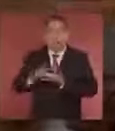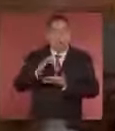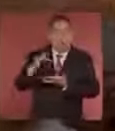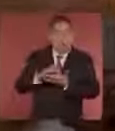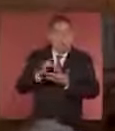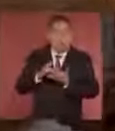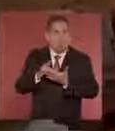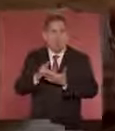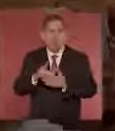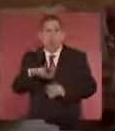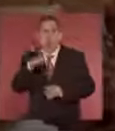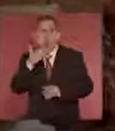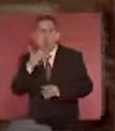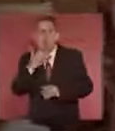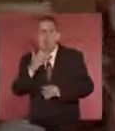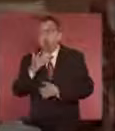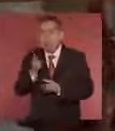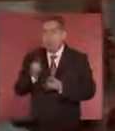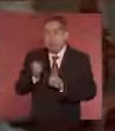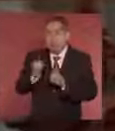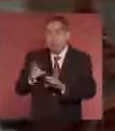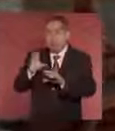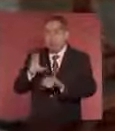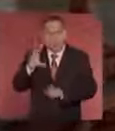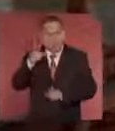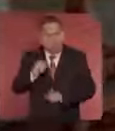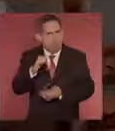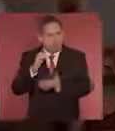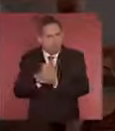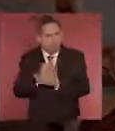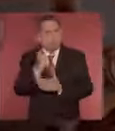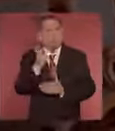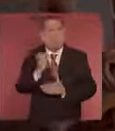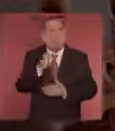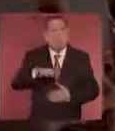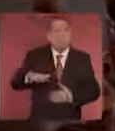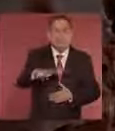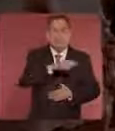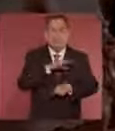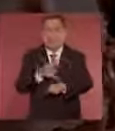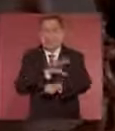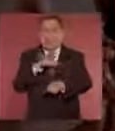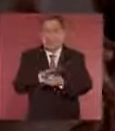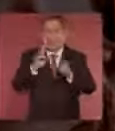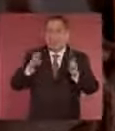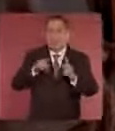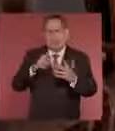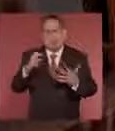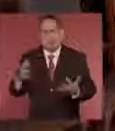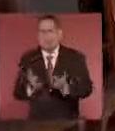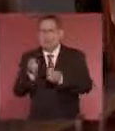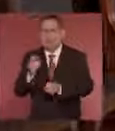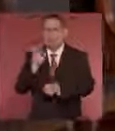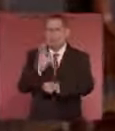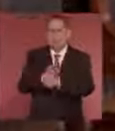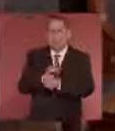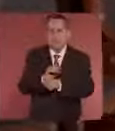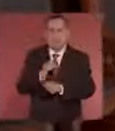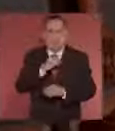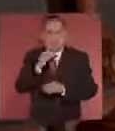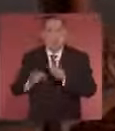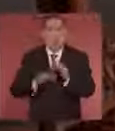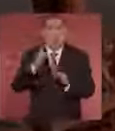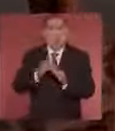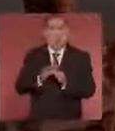Pemex, y sin permitir la corrupción, estamos rescatando al sector energético. Y estamos cumpliendo